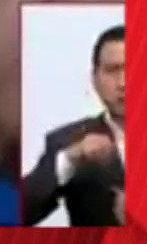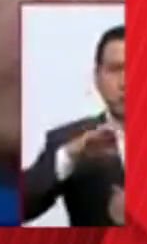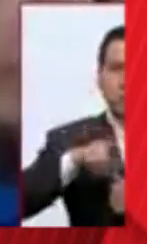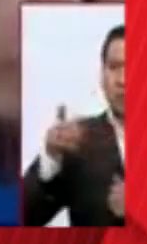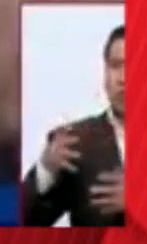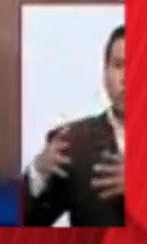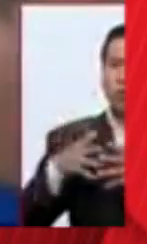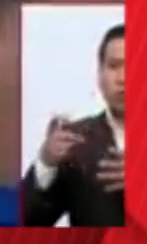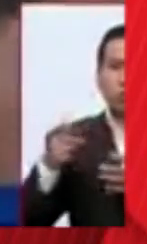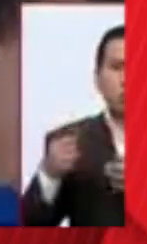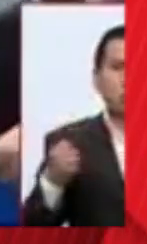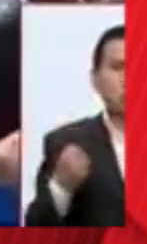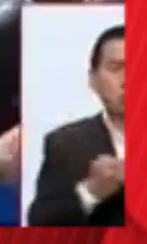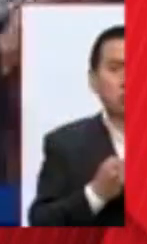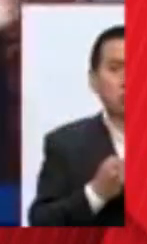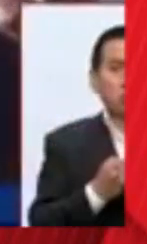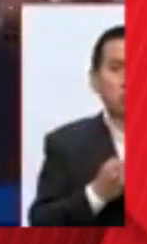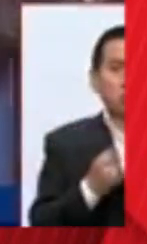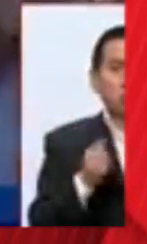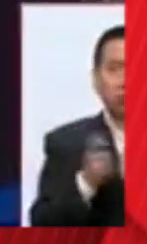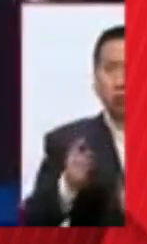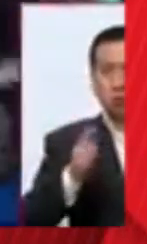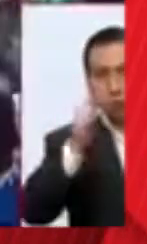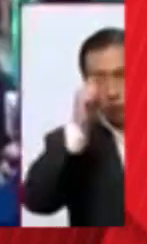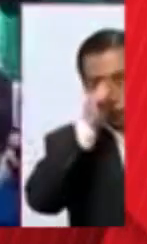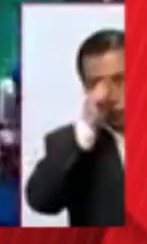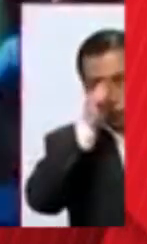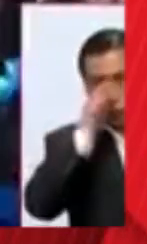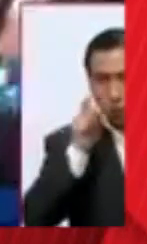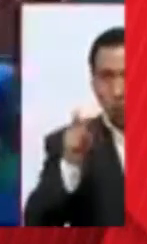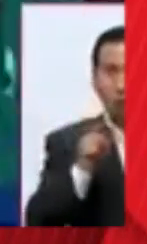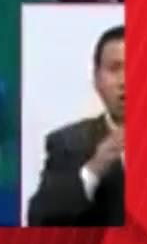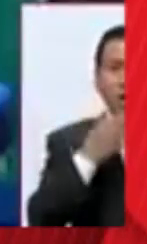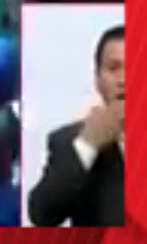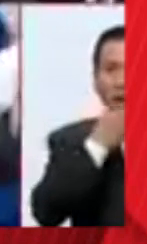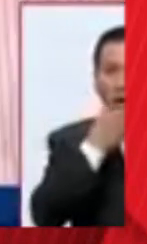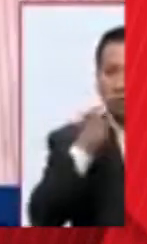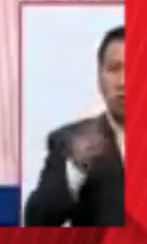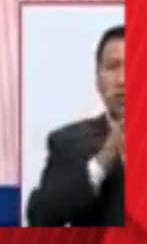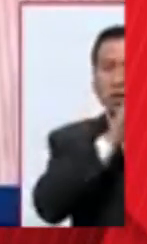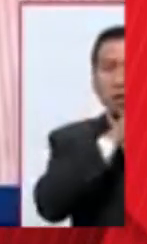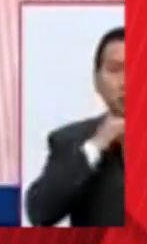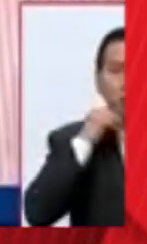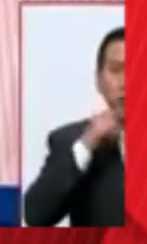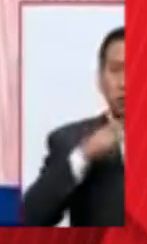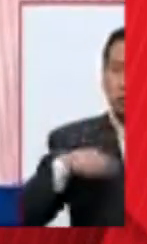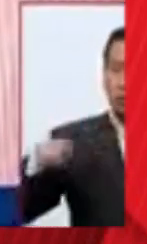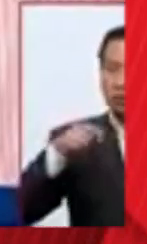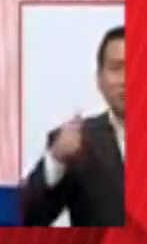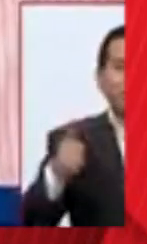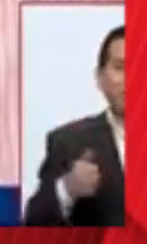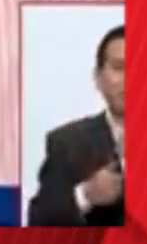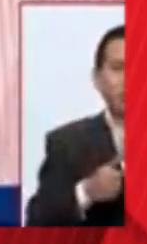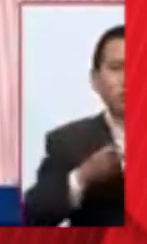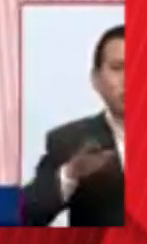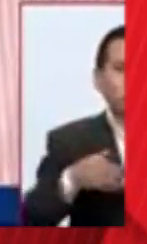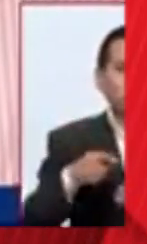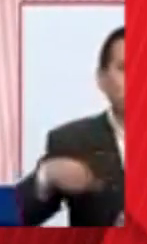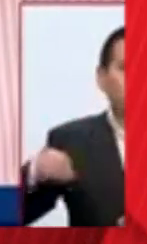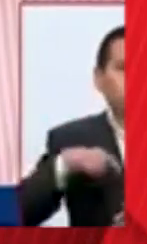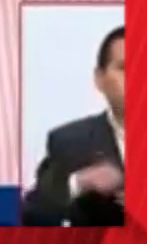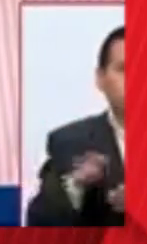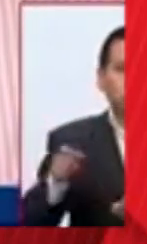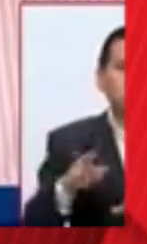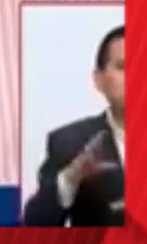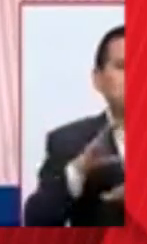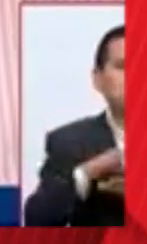Estados Unidos. Estados Unidos, mediante Tuto Camacho, Carlos de Mesa y sus colaboradores. Esa es la